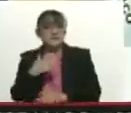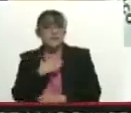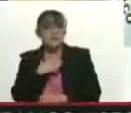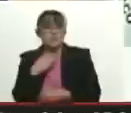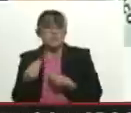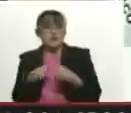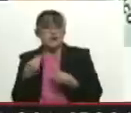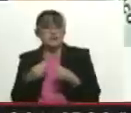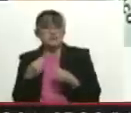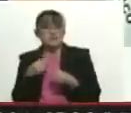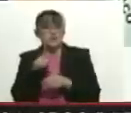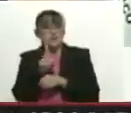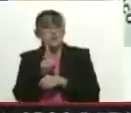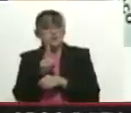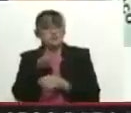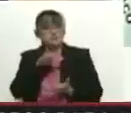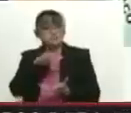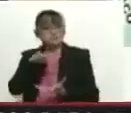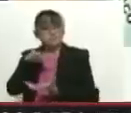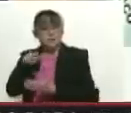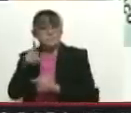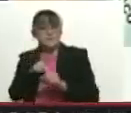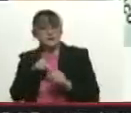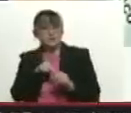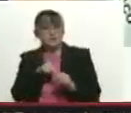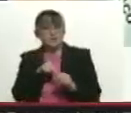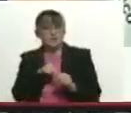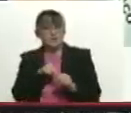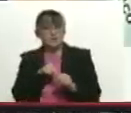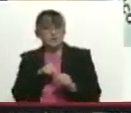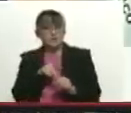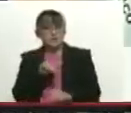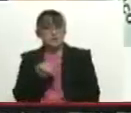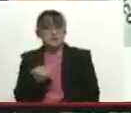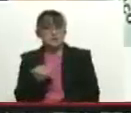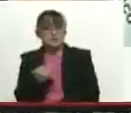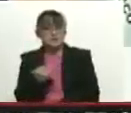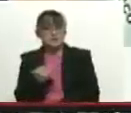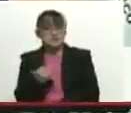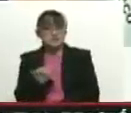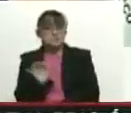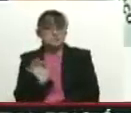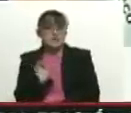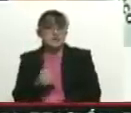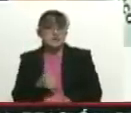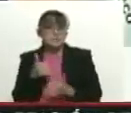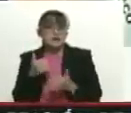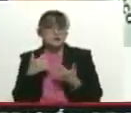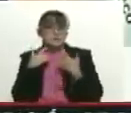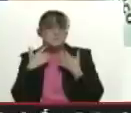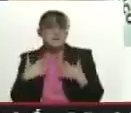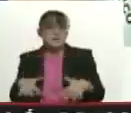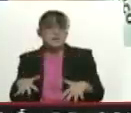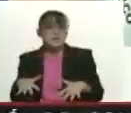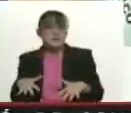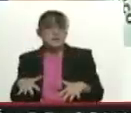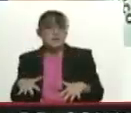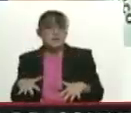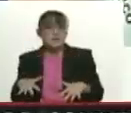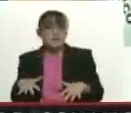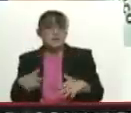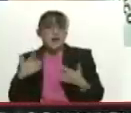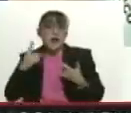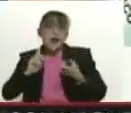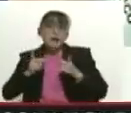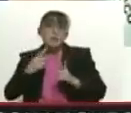producir un solo barril de petróleo y nada más y nada menos se perdió, dicen